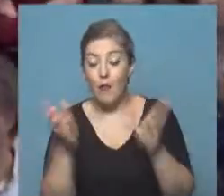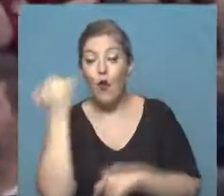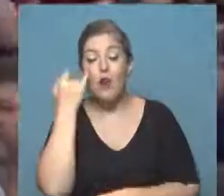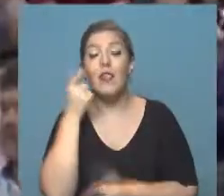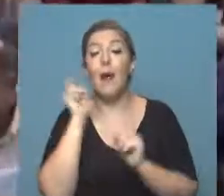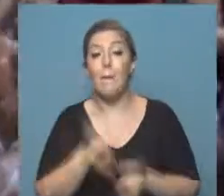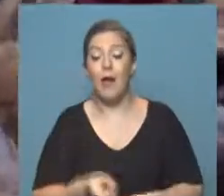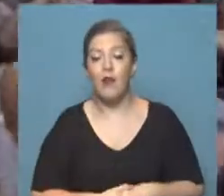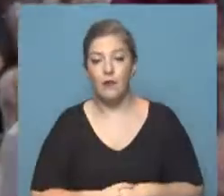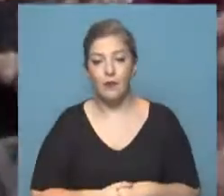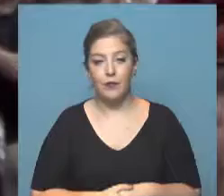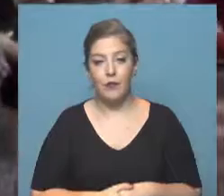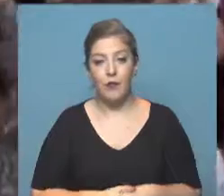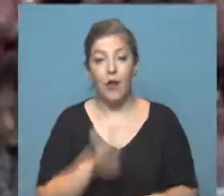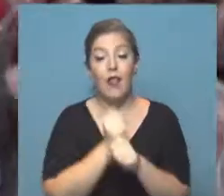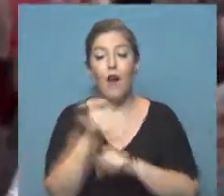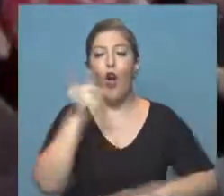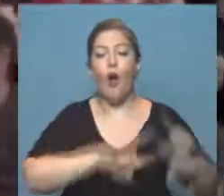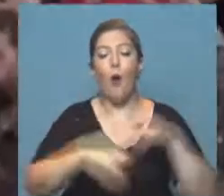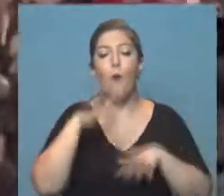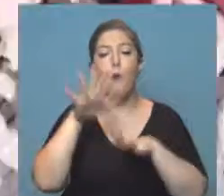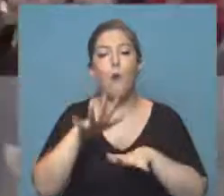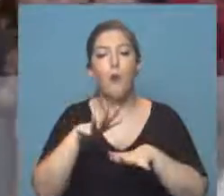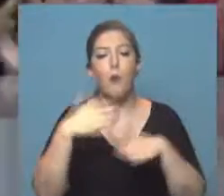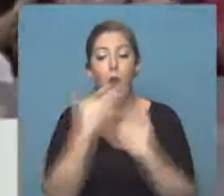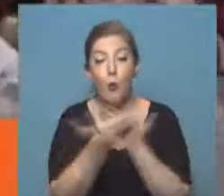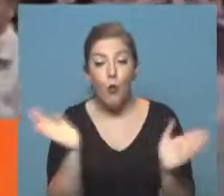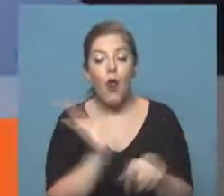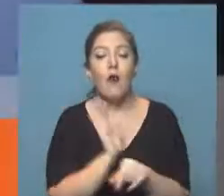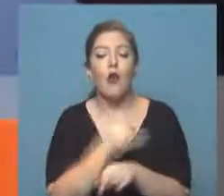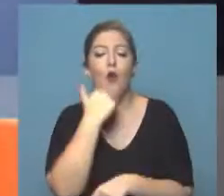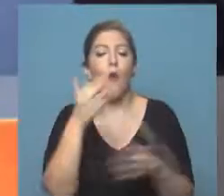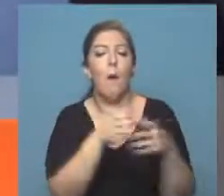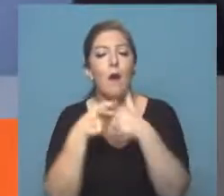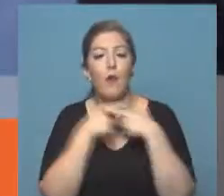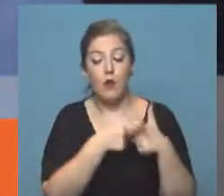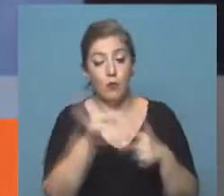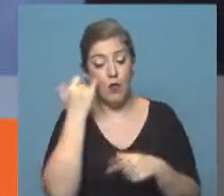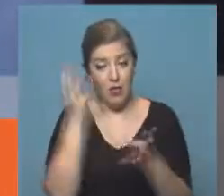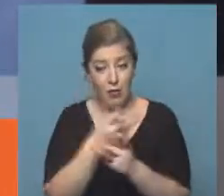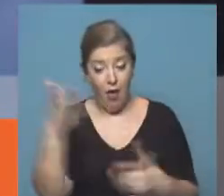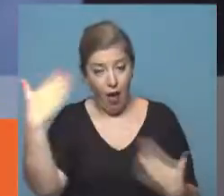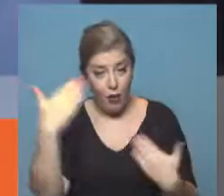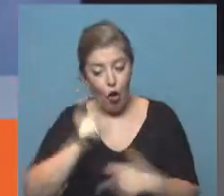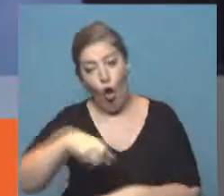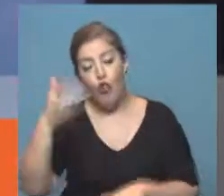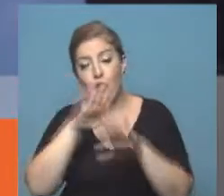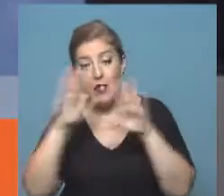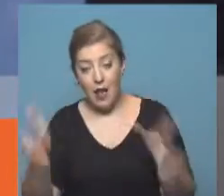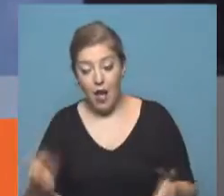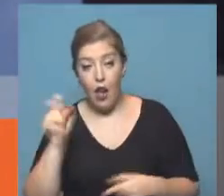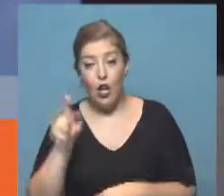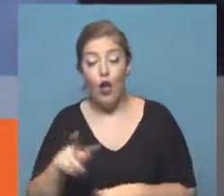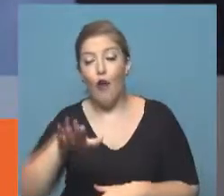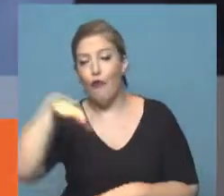la tarea de la organización popular excede con creces a los partidos políticos. Y al término de este acto, desde otro escenario que estaba